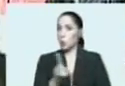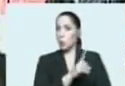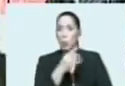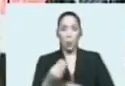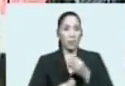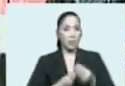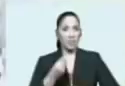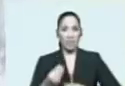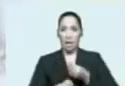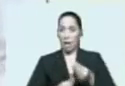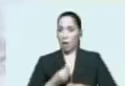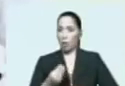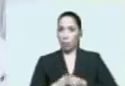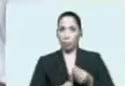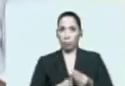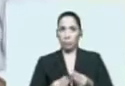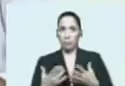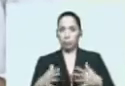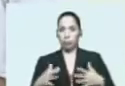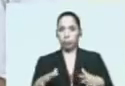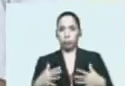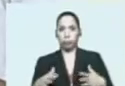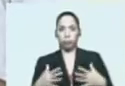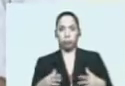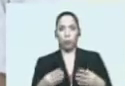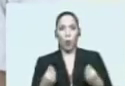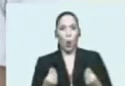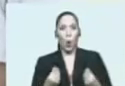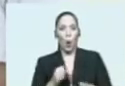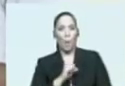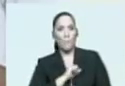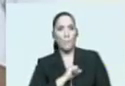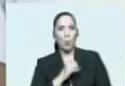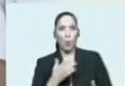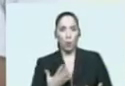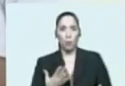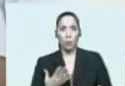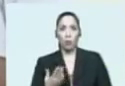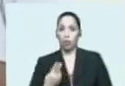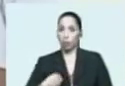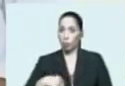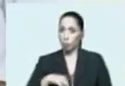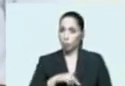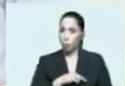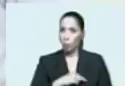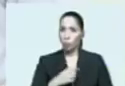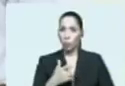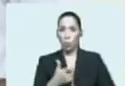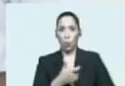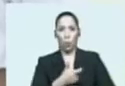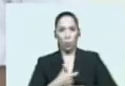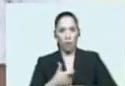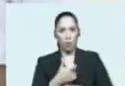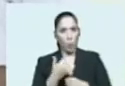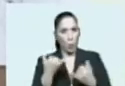y que siendo gobierno ellos tampoco han dudado en actuar con la misma miseria